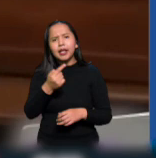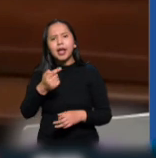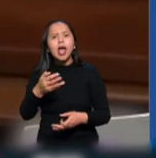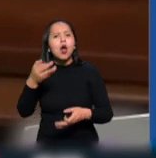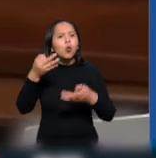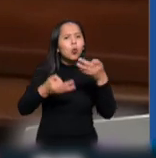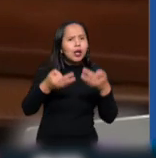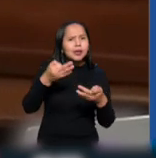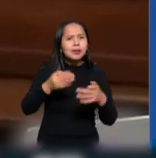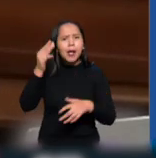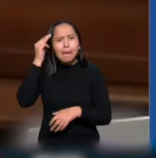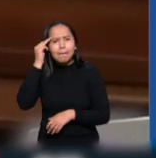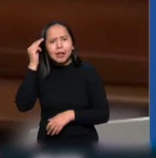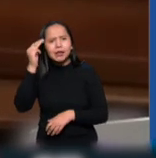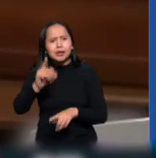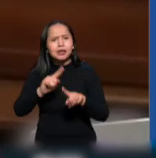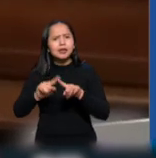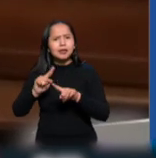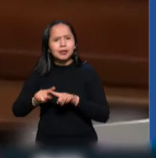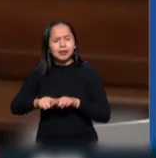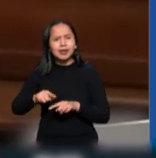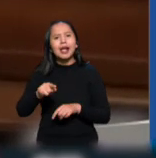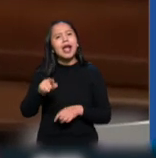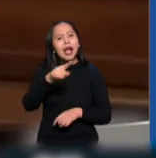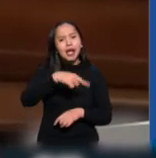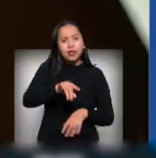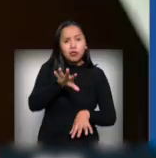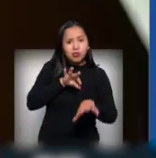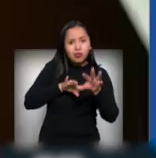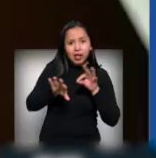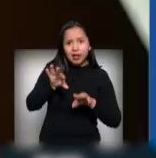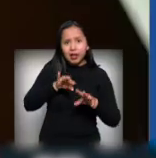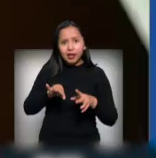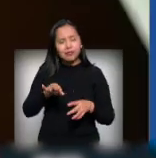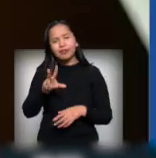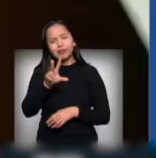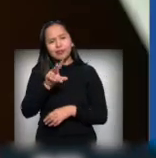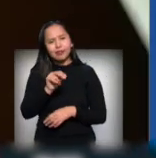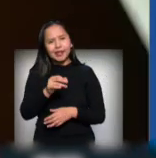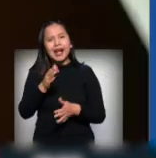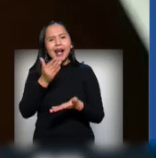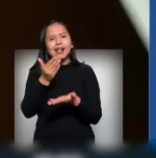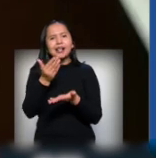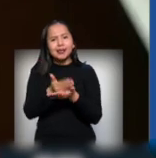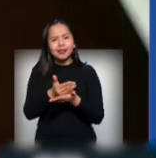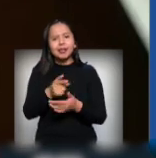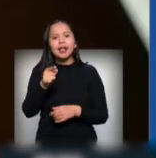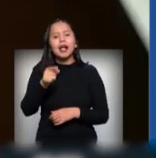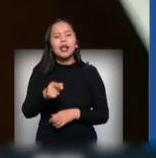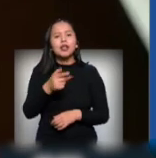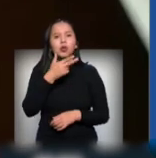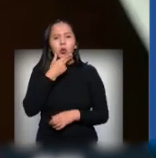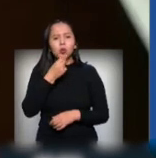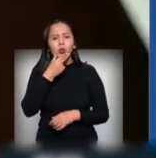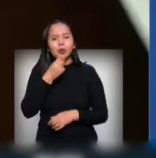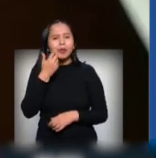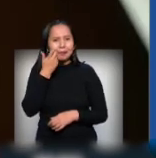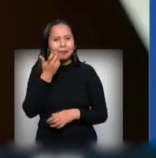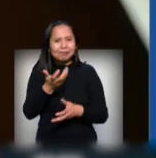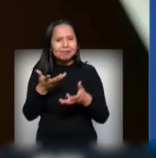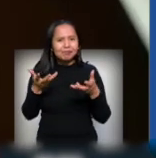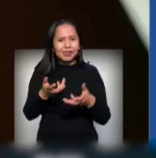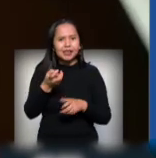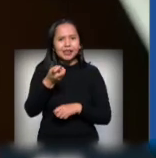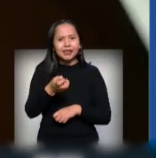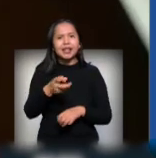magistrados y solo permitir que el pueblo de México elija a los miembros de la Suprema Corte de Justicia de la Nación, del Consejo de la Judicatura Federal y del